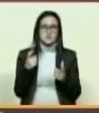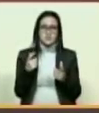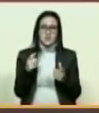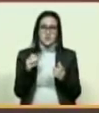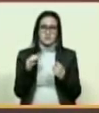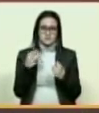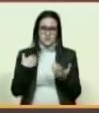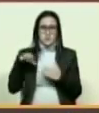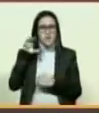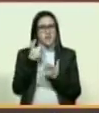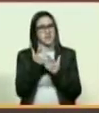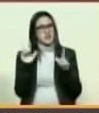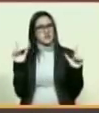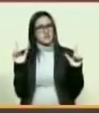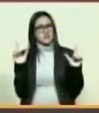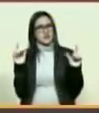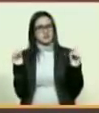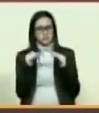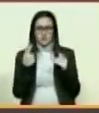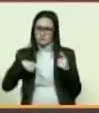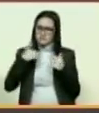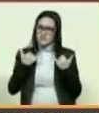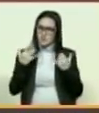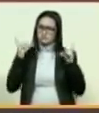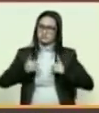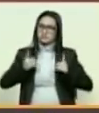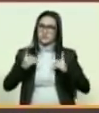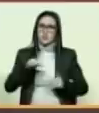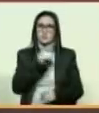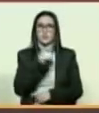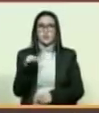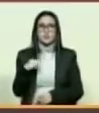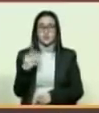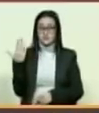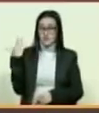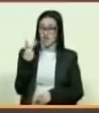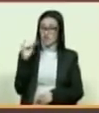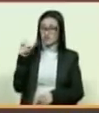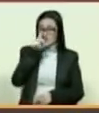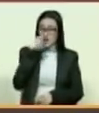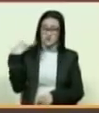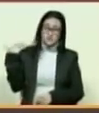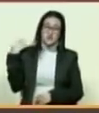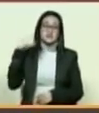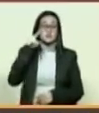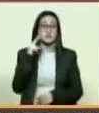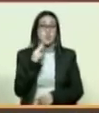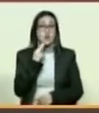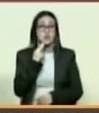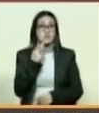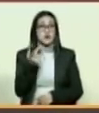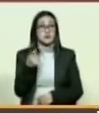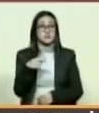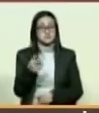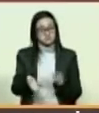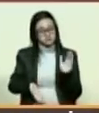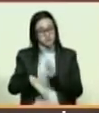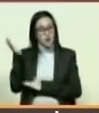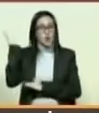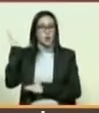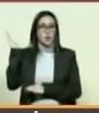soberano, justamente somos soberanos, porque hace 200 años le dijo el libertador Simón Bolívar, recoge tus cosas y te